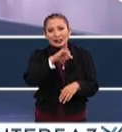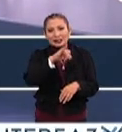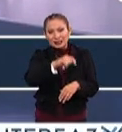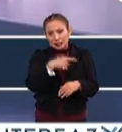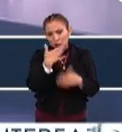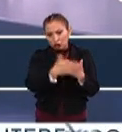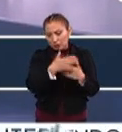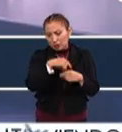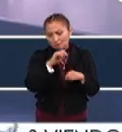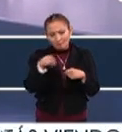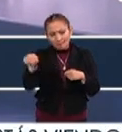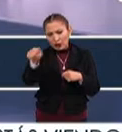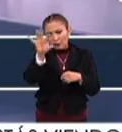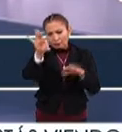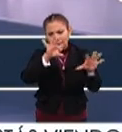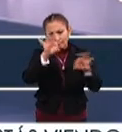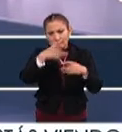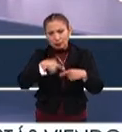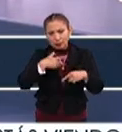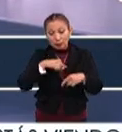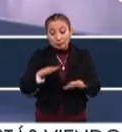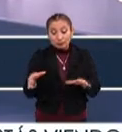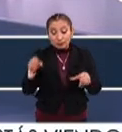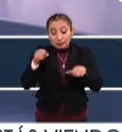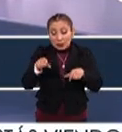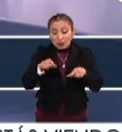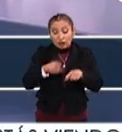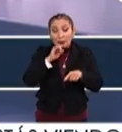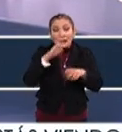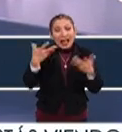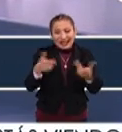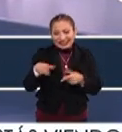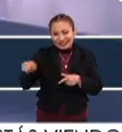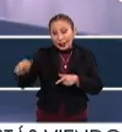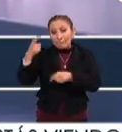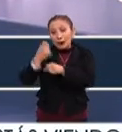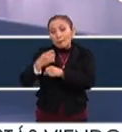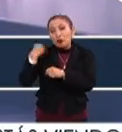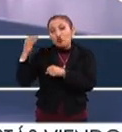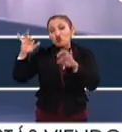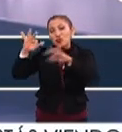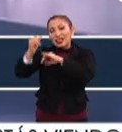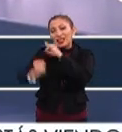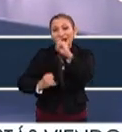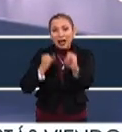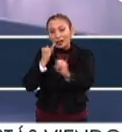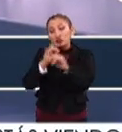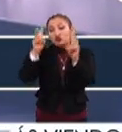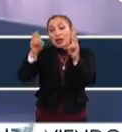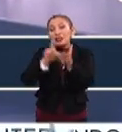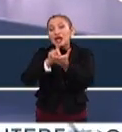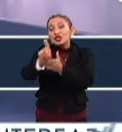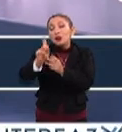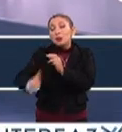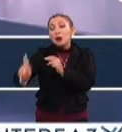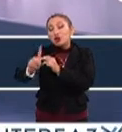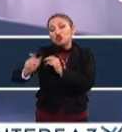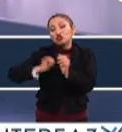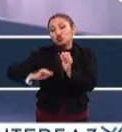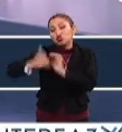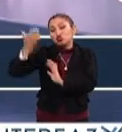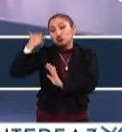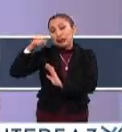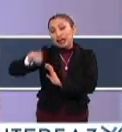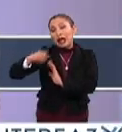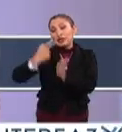Bullía. En fin, una serie de personajes. A la par, se va a llevar a cabo el primer Congreso Internacional sobre Derechos de Pueblos Originarios